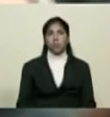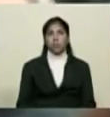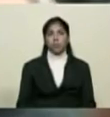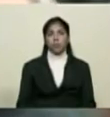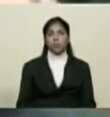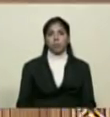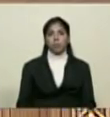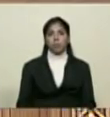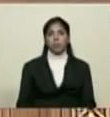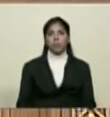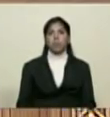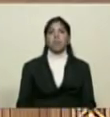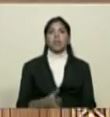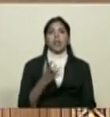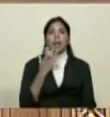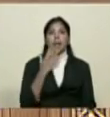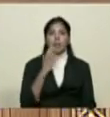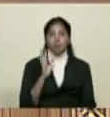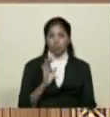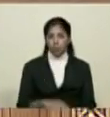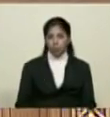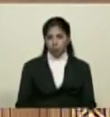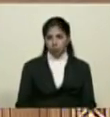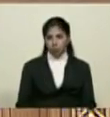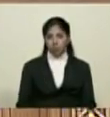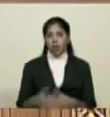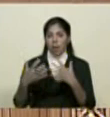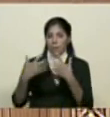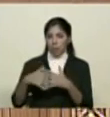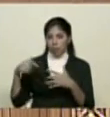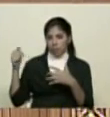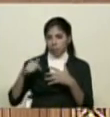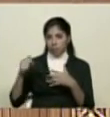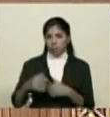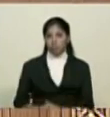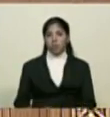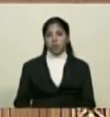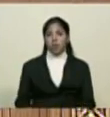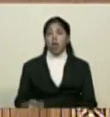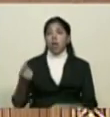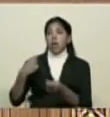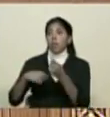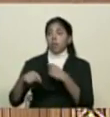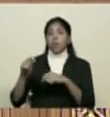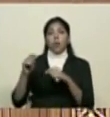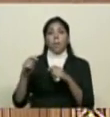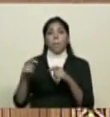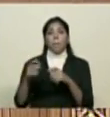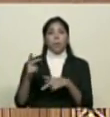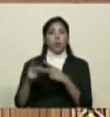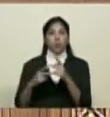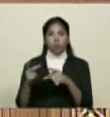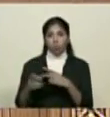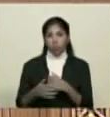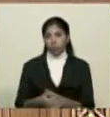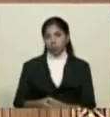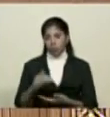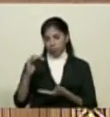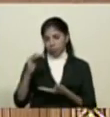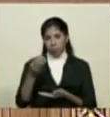Ejemplo 3, empresa Z estableció un precio de importación de un producto a